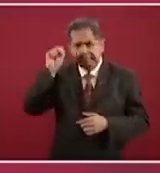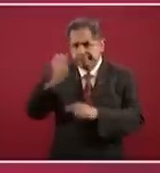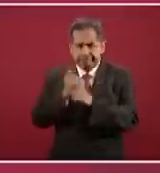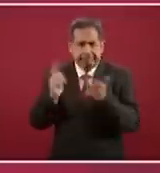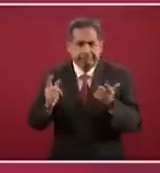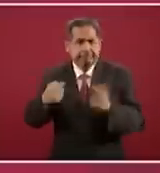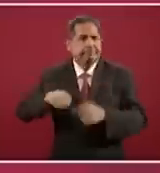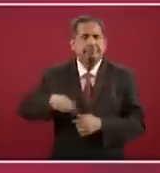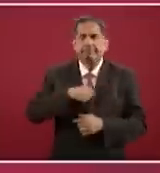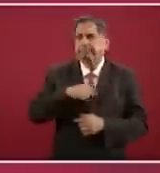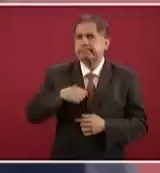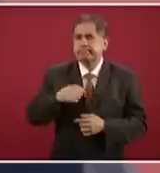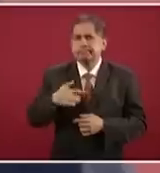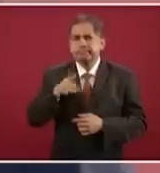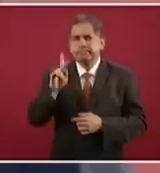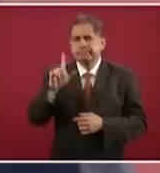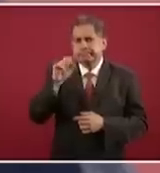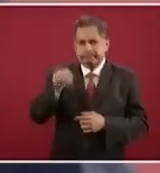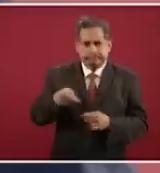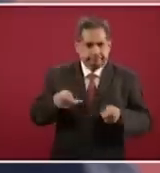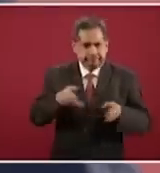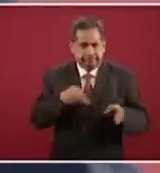tenemos como plan.